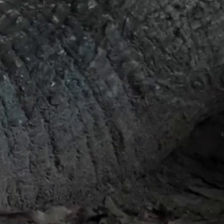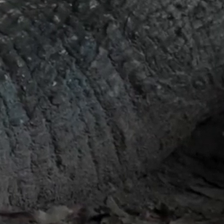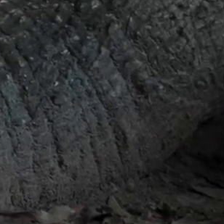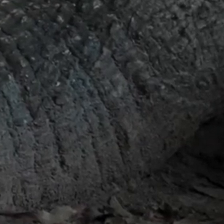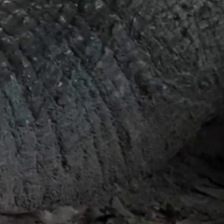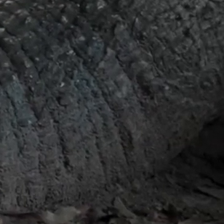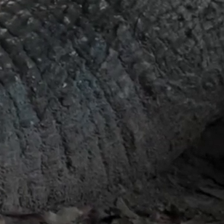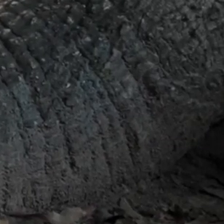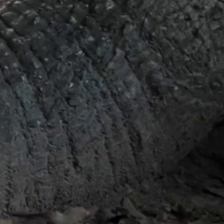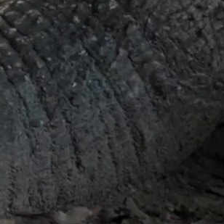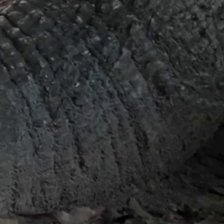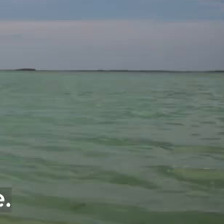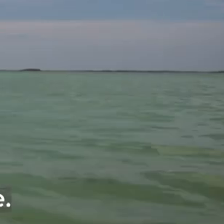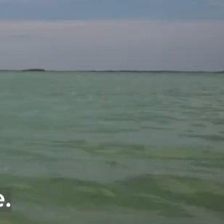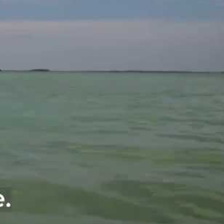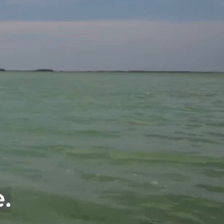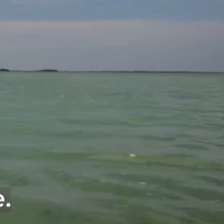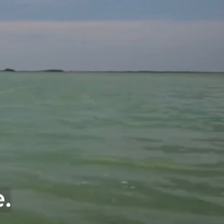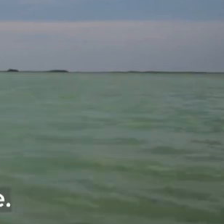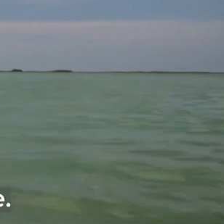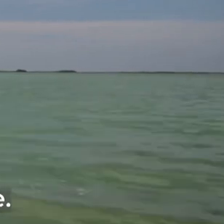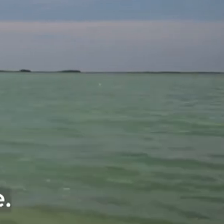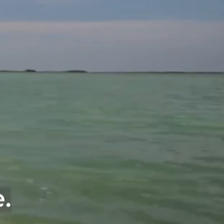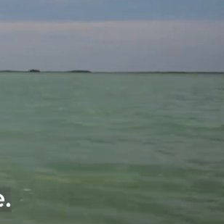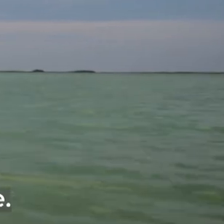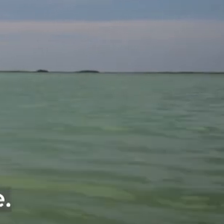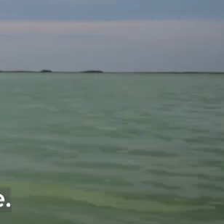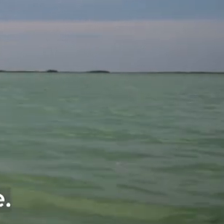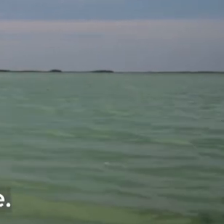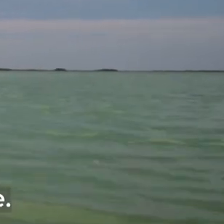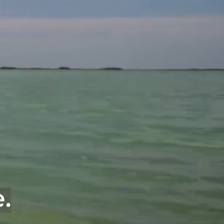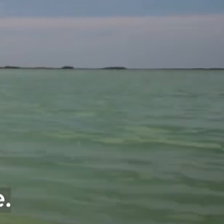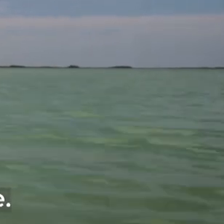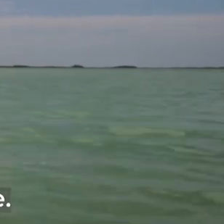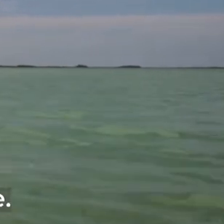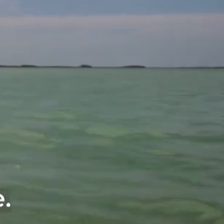principal puerto comercial y de comunicación por el mar Caribe.